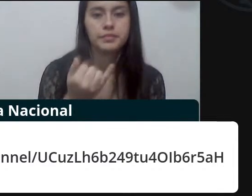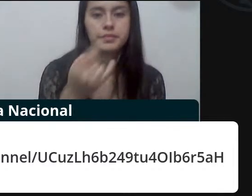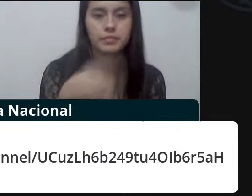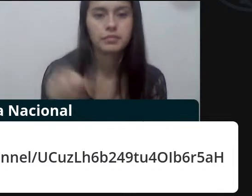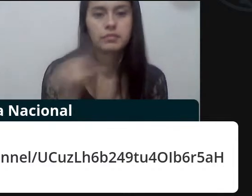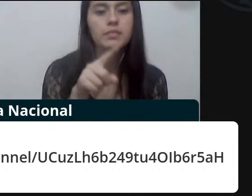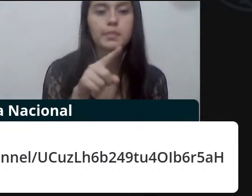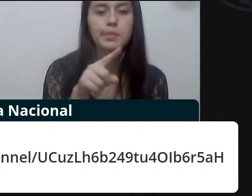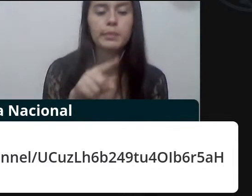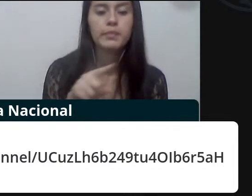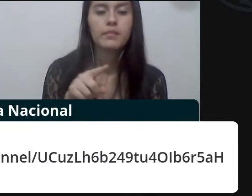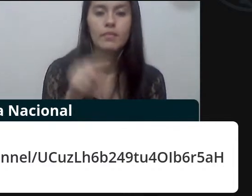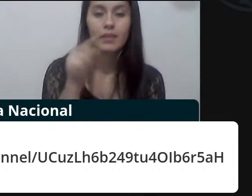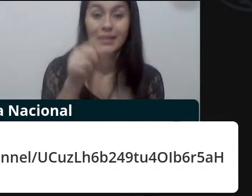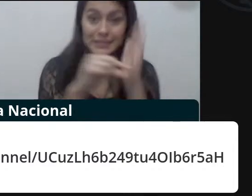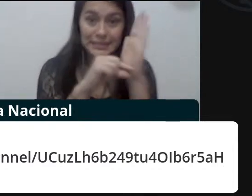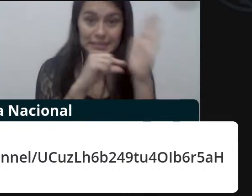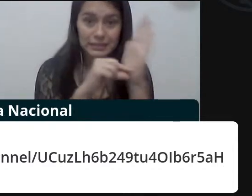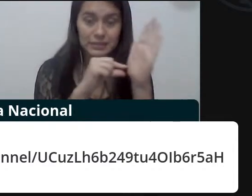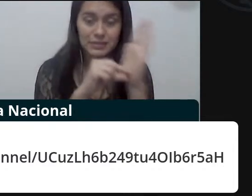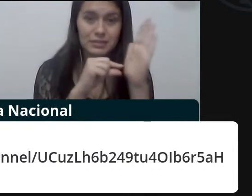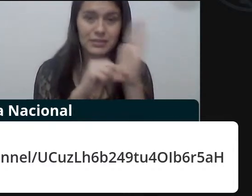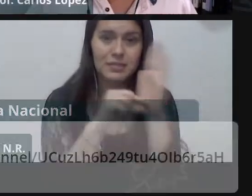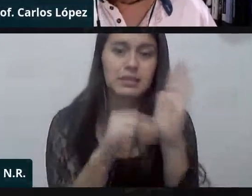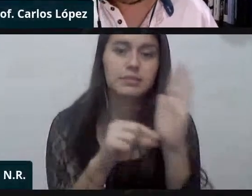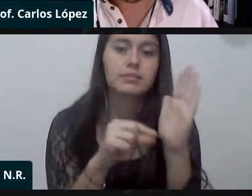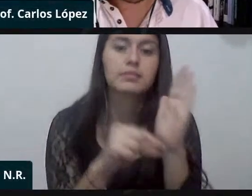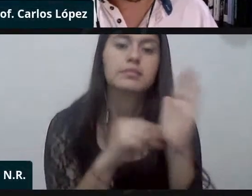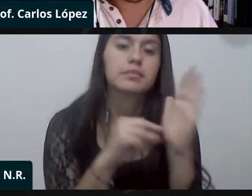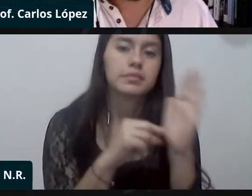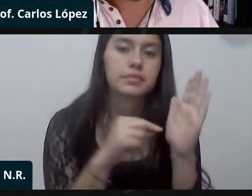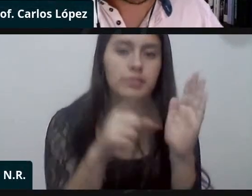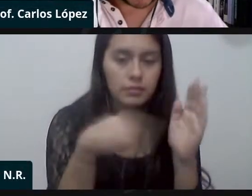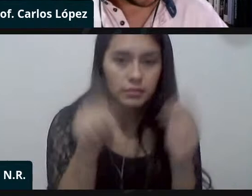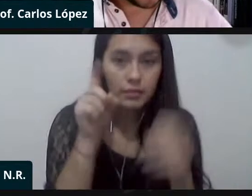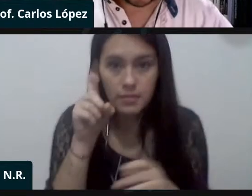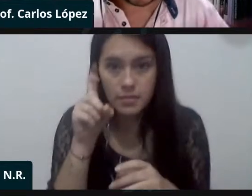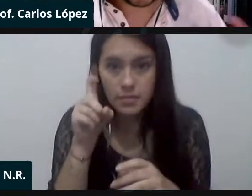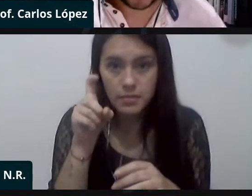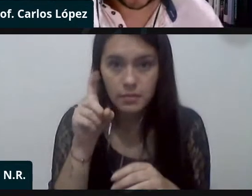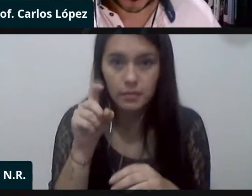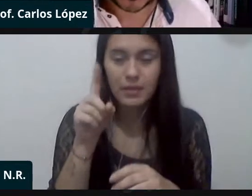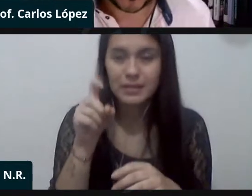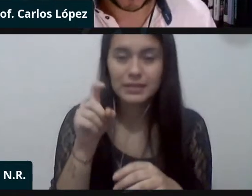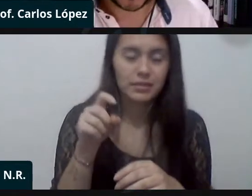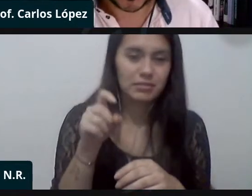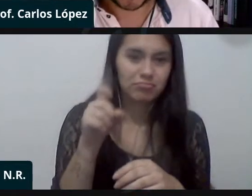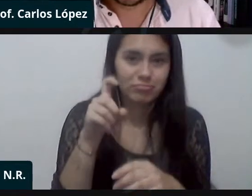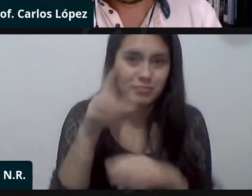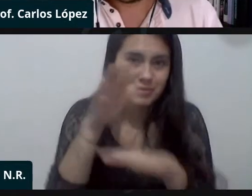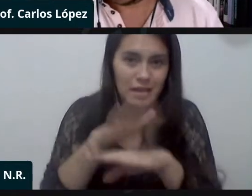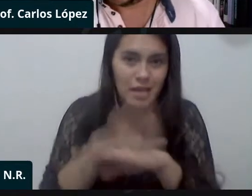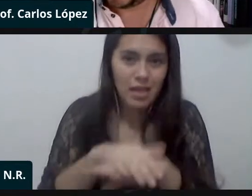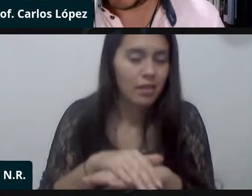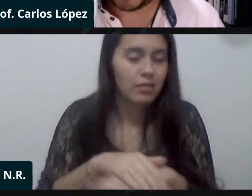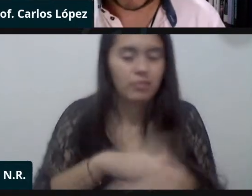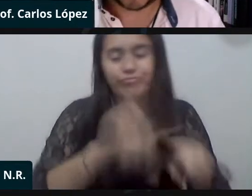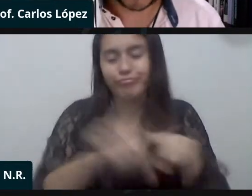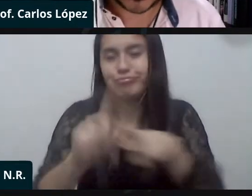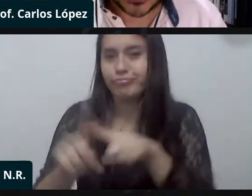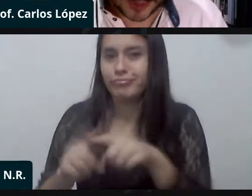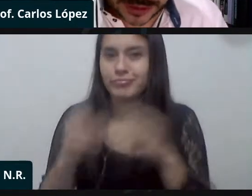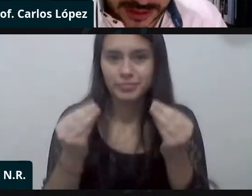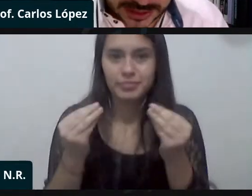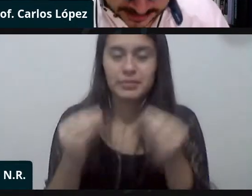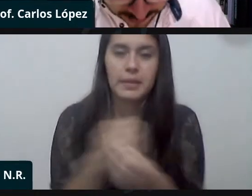Centro de Egresados, aquí queda para que los que quieran conectarse a las 6:00 p.m, a las 7:30 p.m, lo que es eventos acá. Un abrazo para